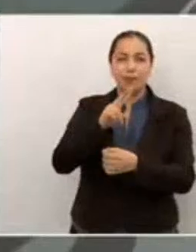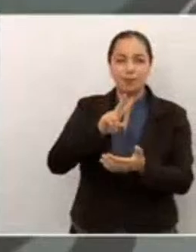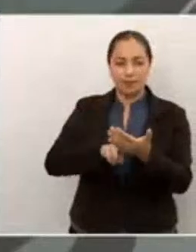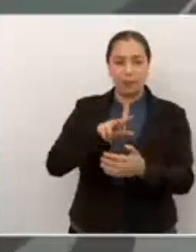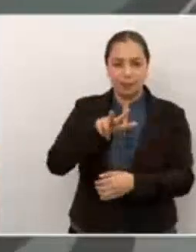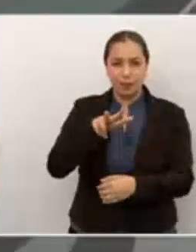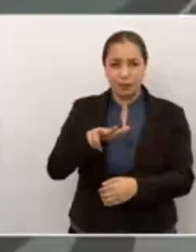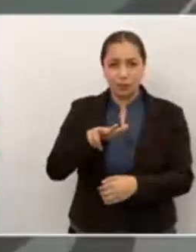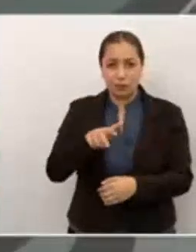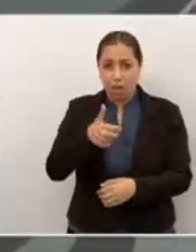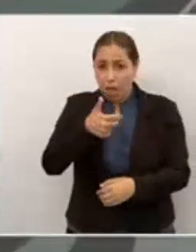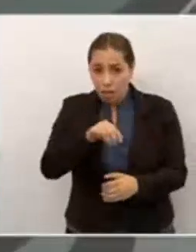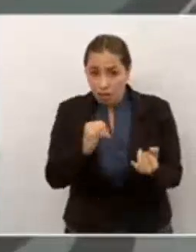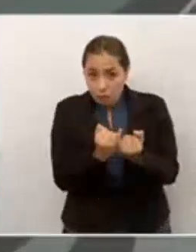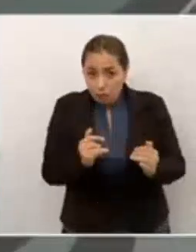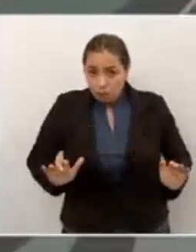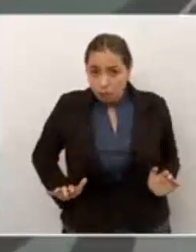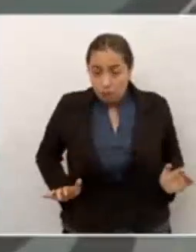gente?